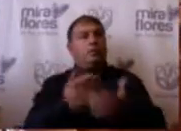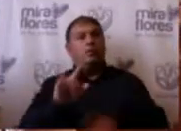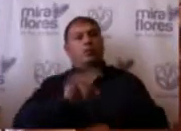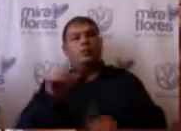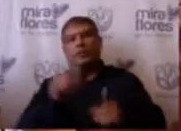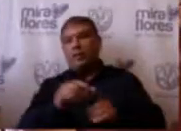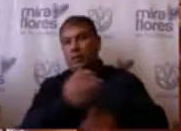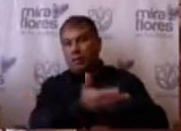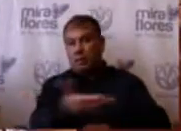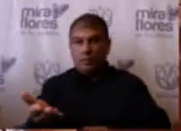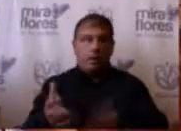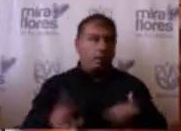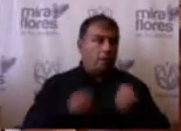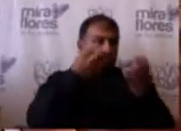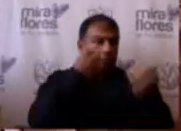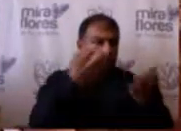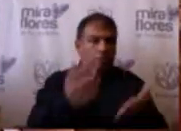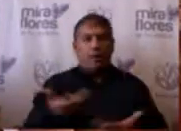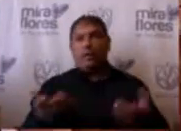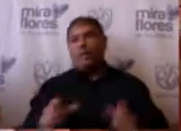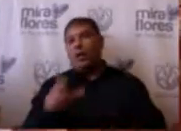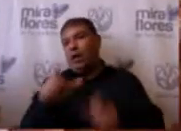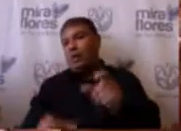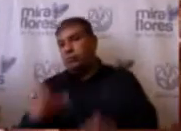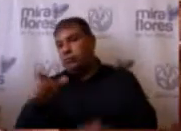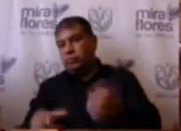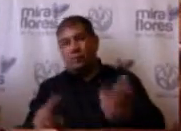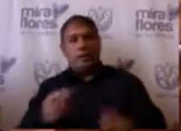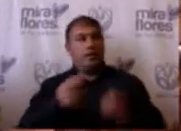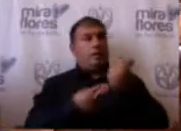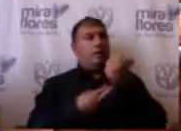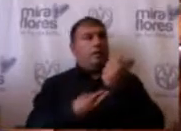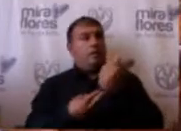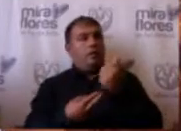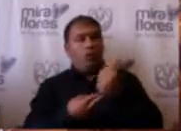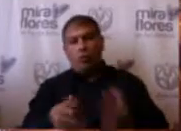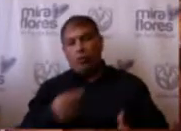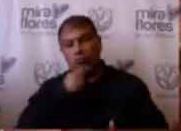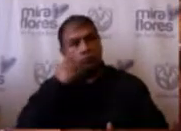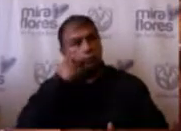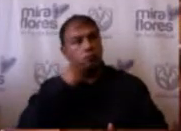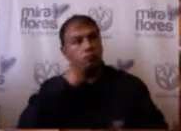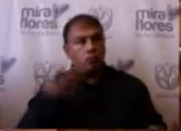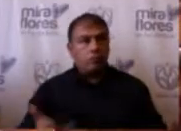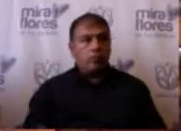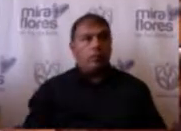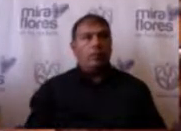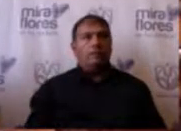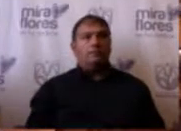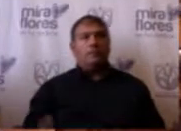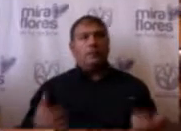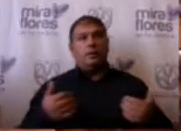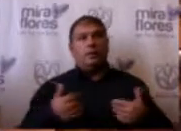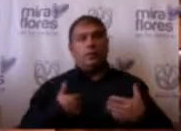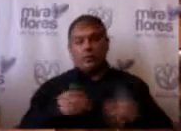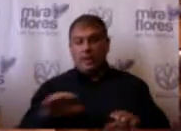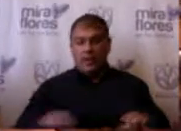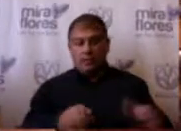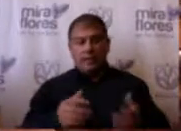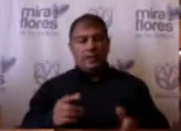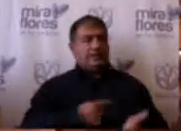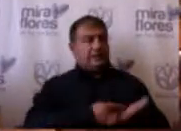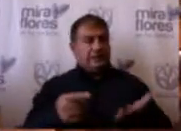palabra no sé si hay algo que informar por parte de algún regidor o regidora hemos tenido muchas actividades